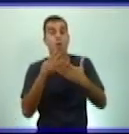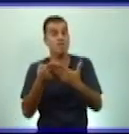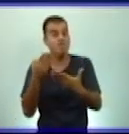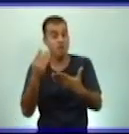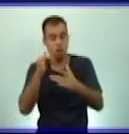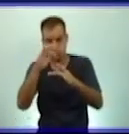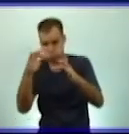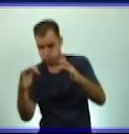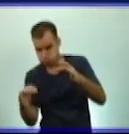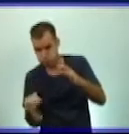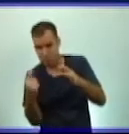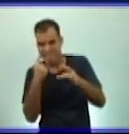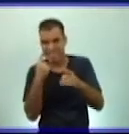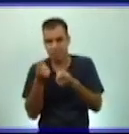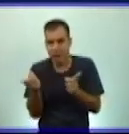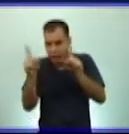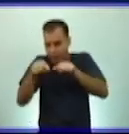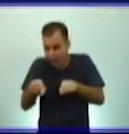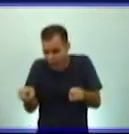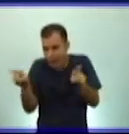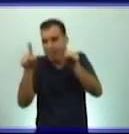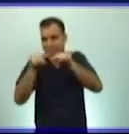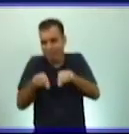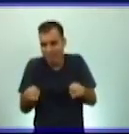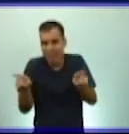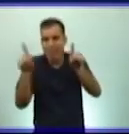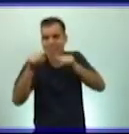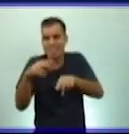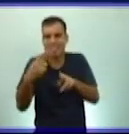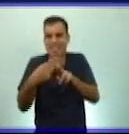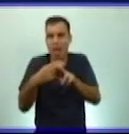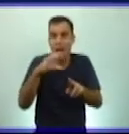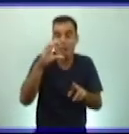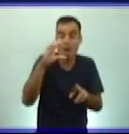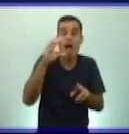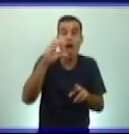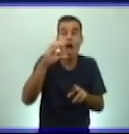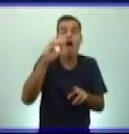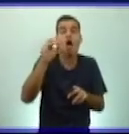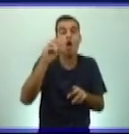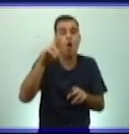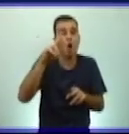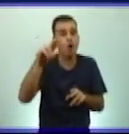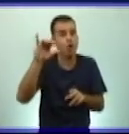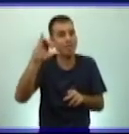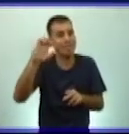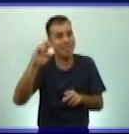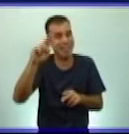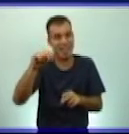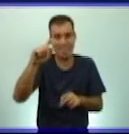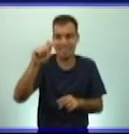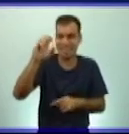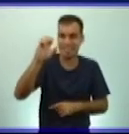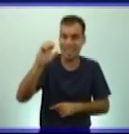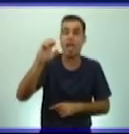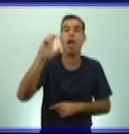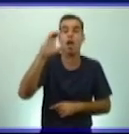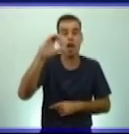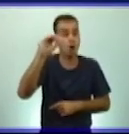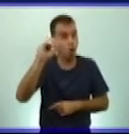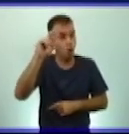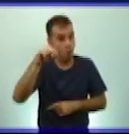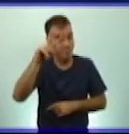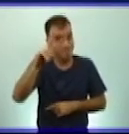lo que llamamos las corrientes convectivas, que como ven en la diapo, algunos ejemplos que pudiera